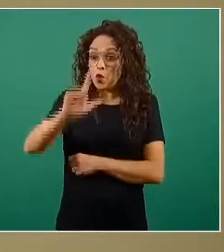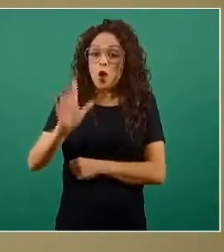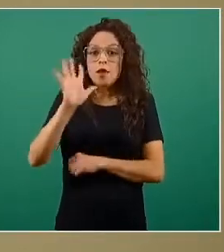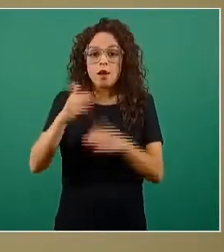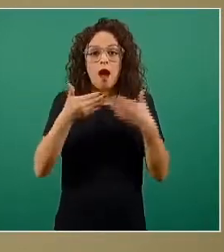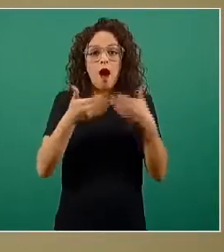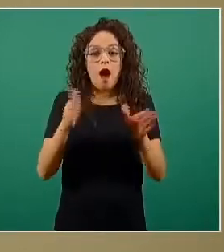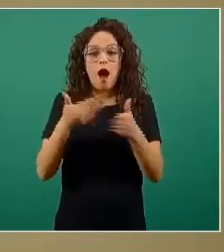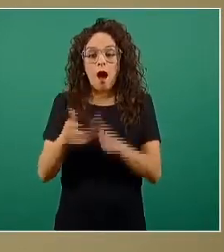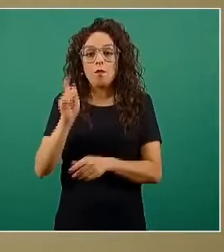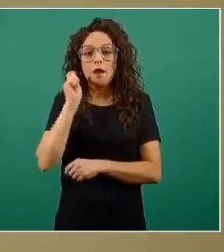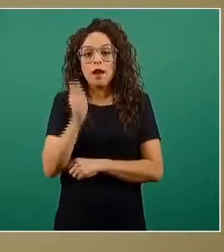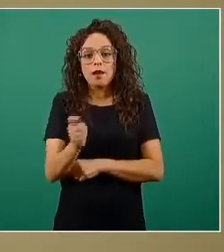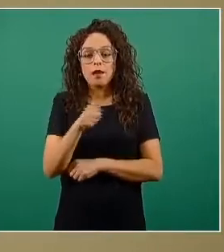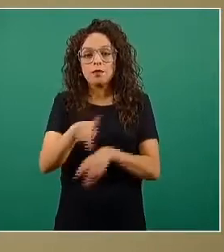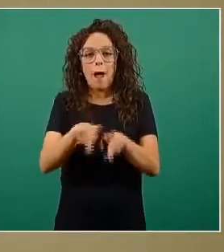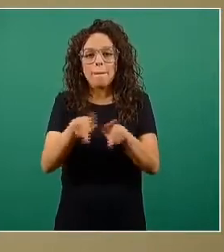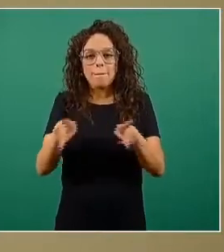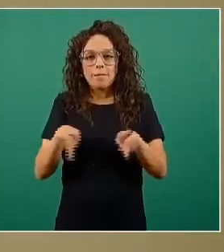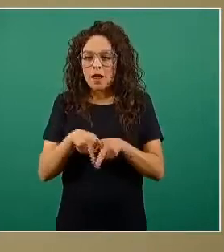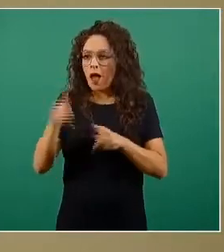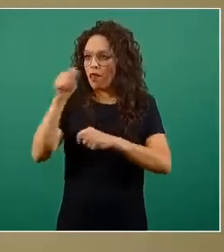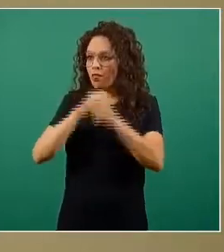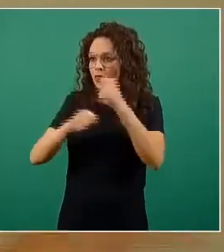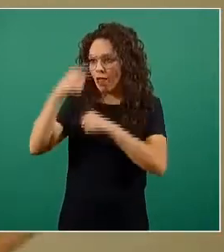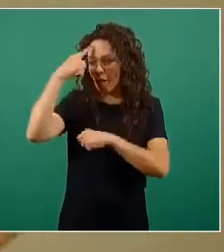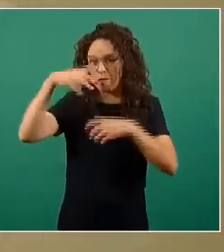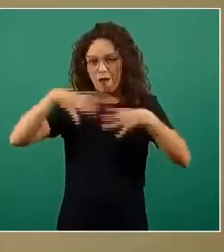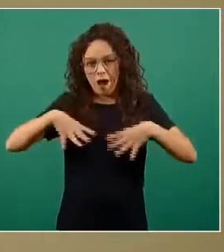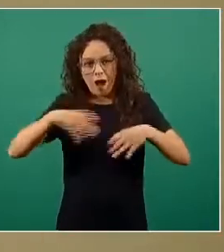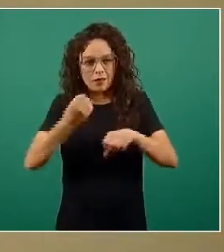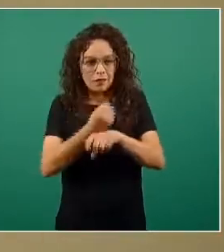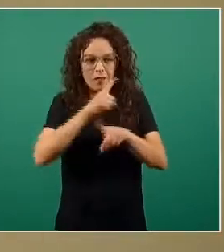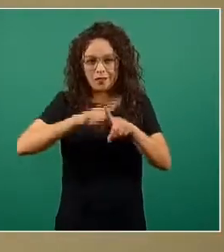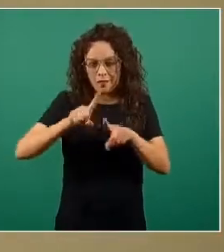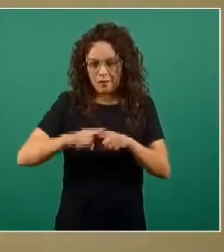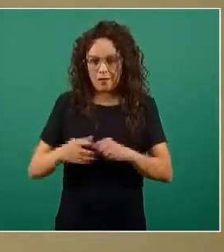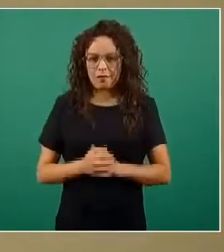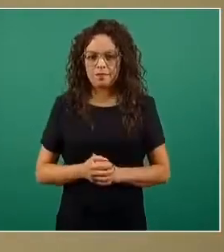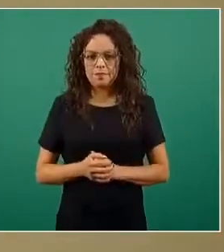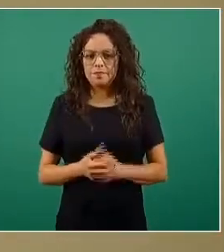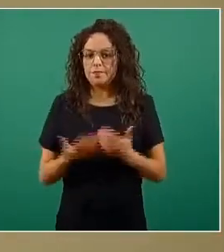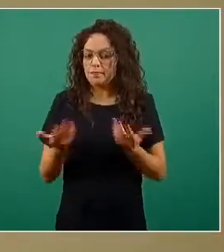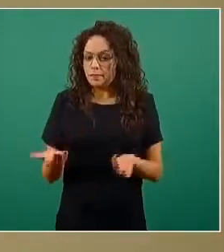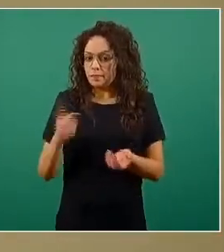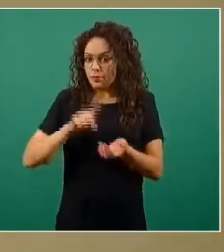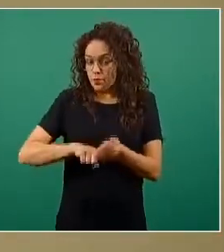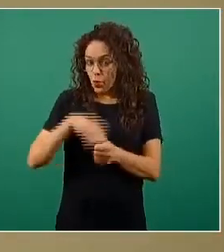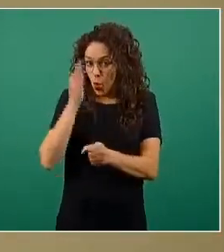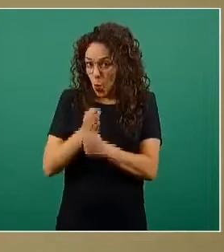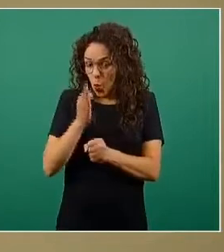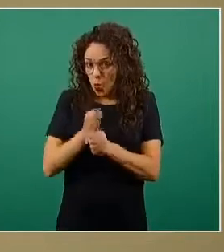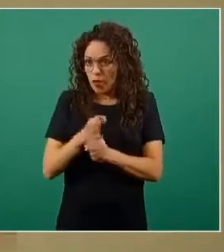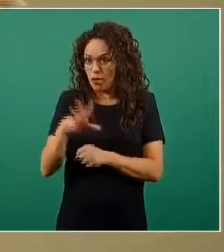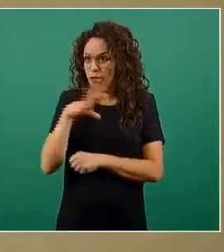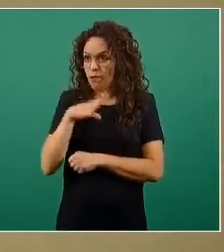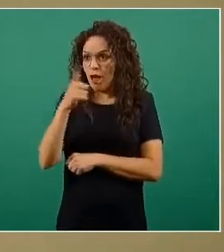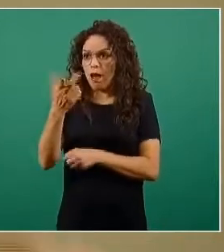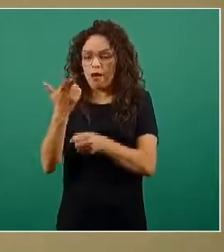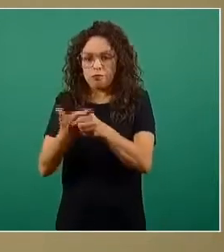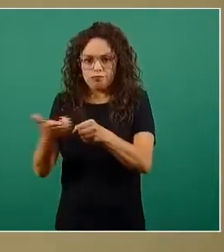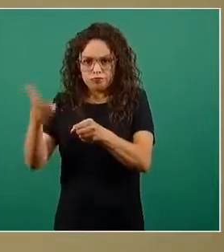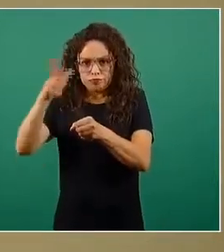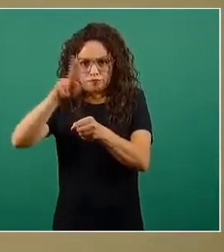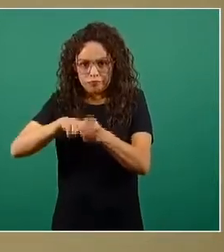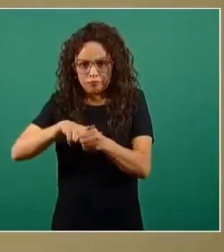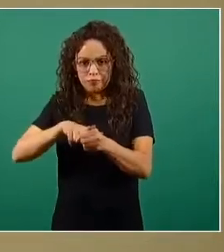entiendo yo que las plazas comerciales. Uh-huh. ¿Qué prevención? La cuestión de ocupación hospitalaria, efectivamente ahorita sí estamos de acuerdo en que hay